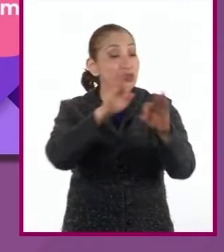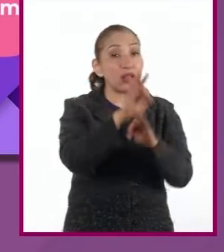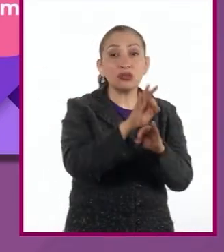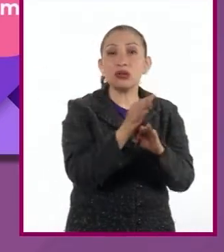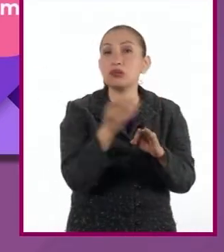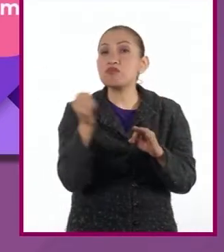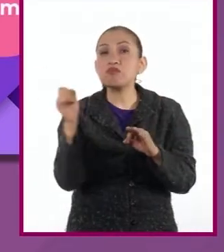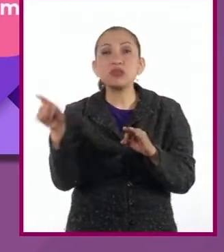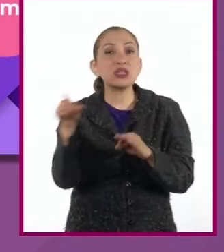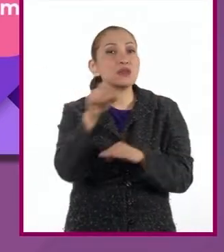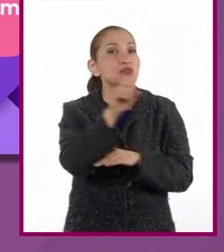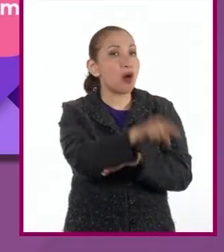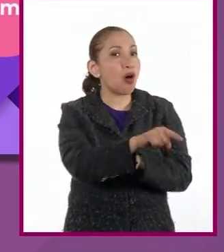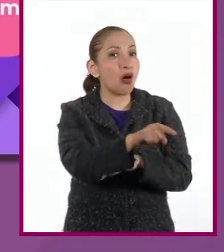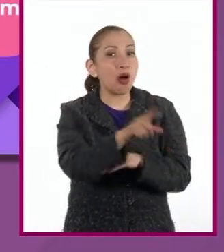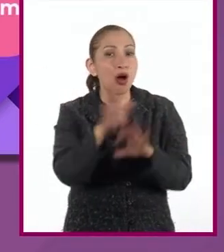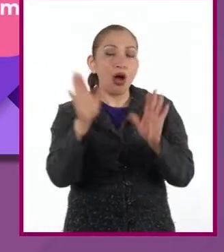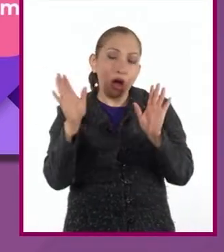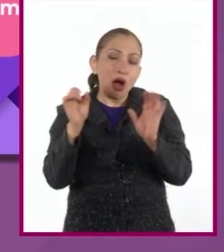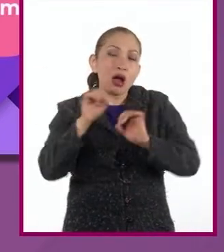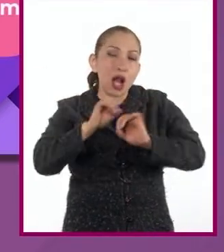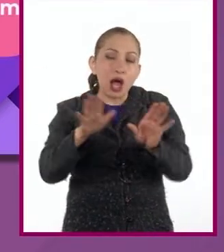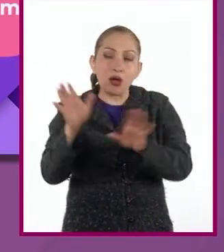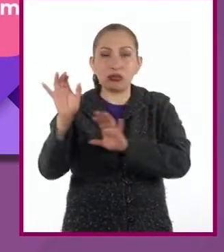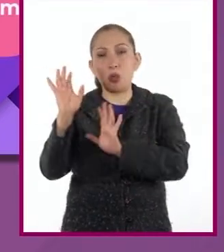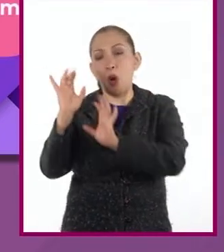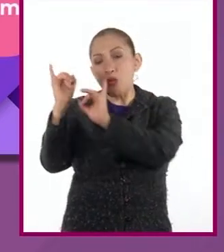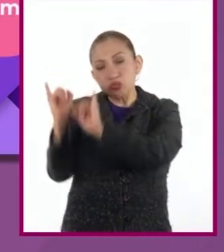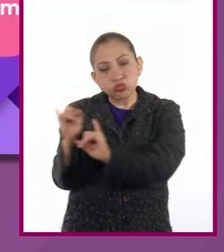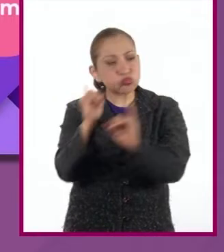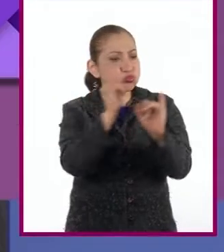dejar a un lado sus particularidades.